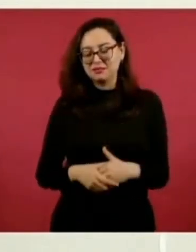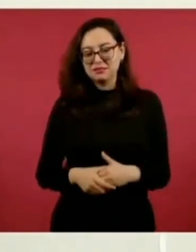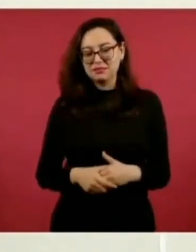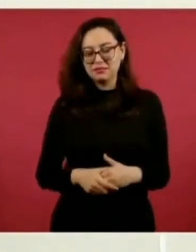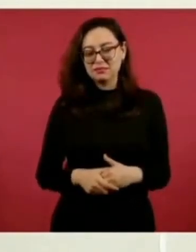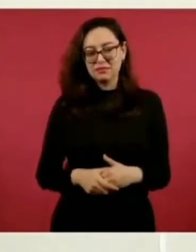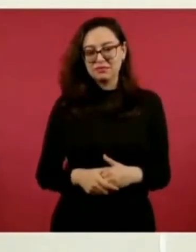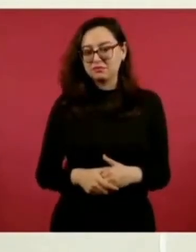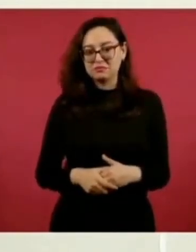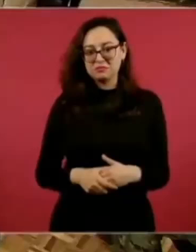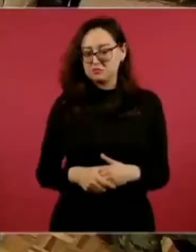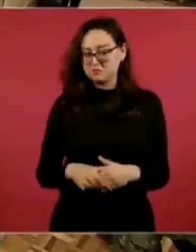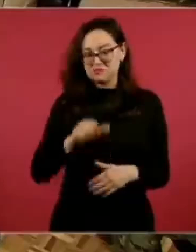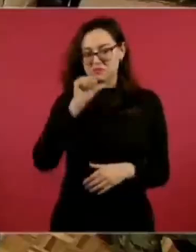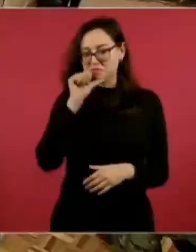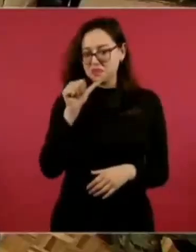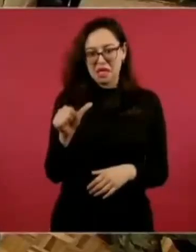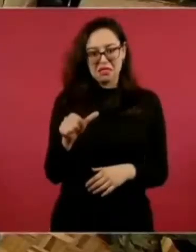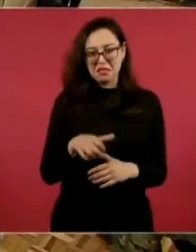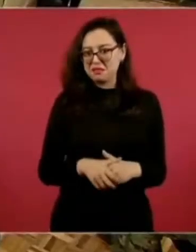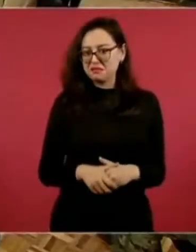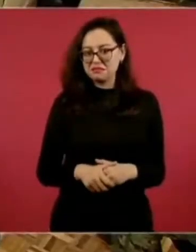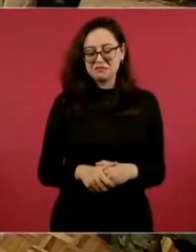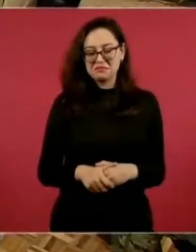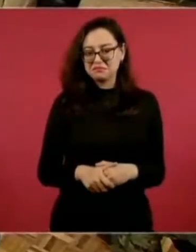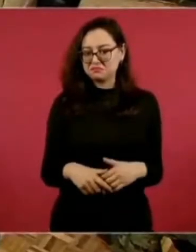No son ricos.